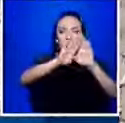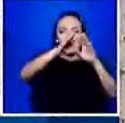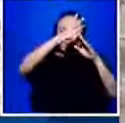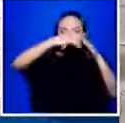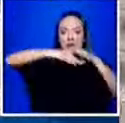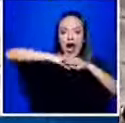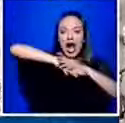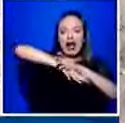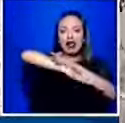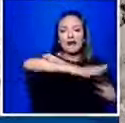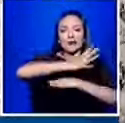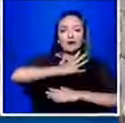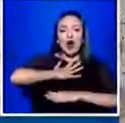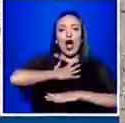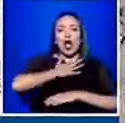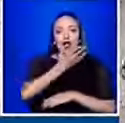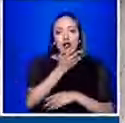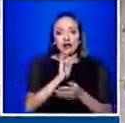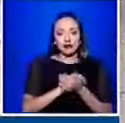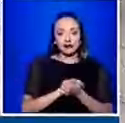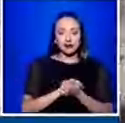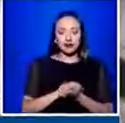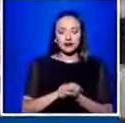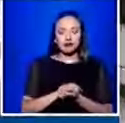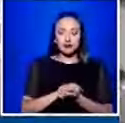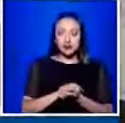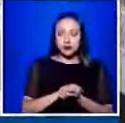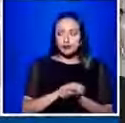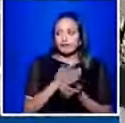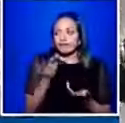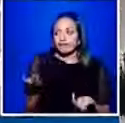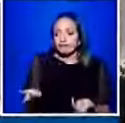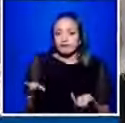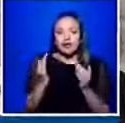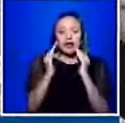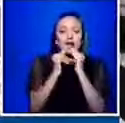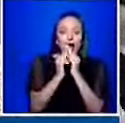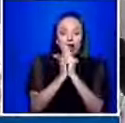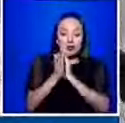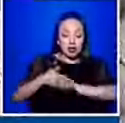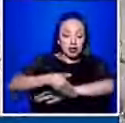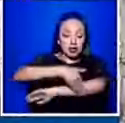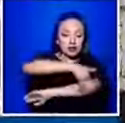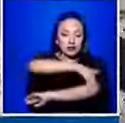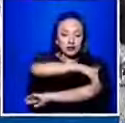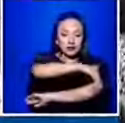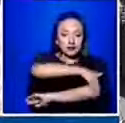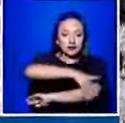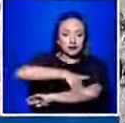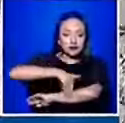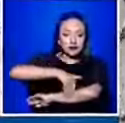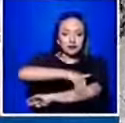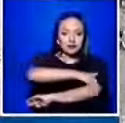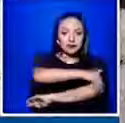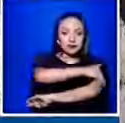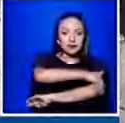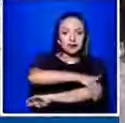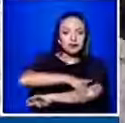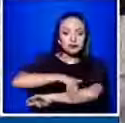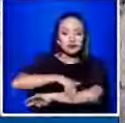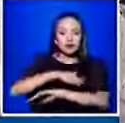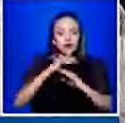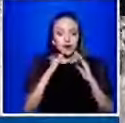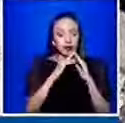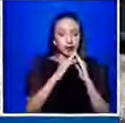se está humedeciendo la casa de la hermanita, nos dice, claro, la casa que está aquí justamente al pie de la